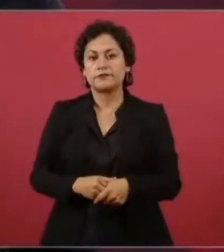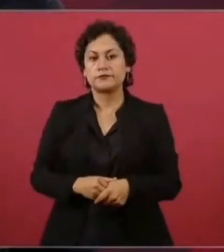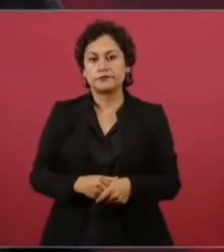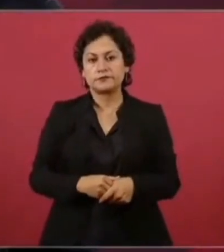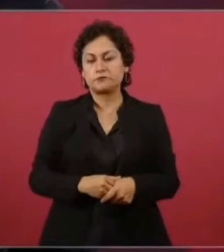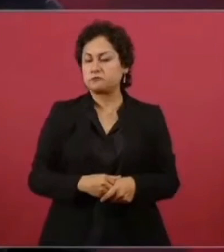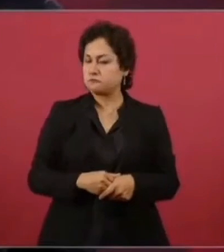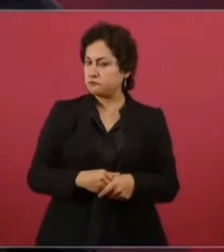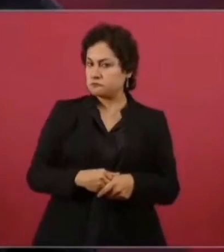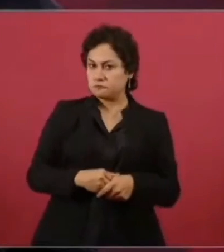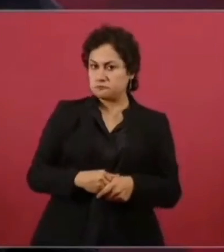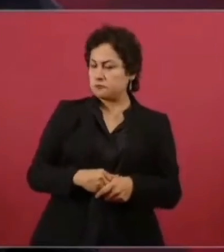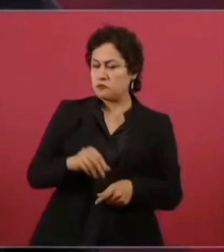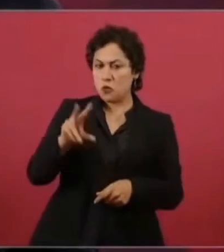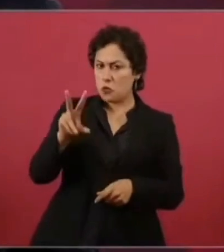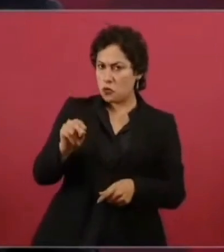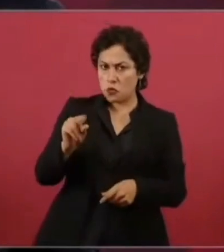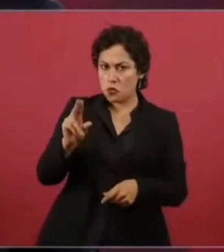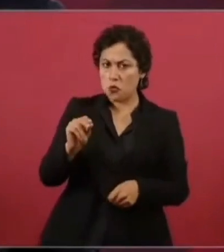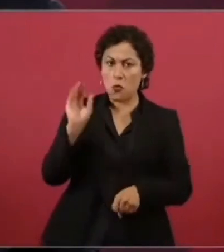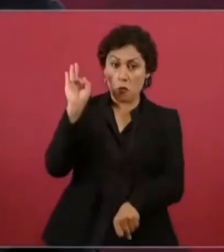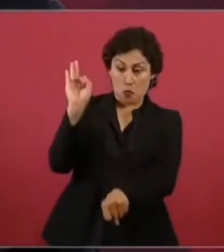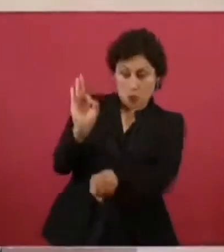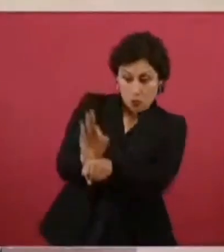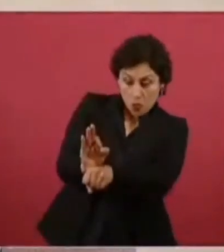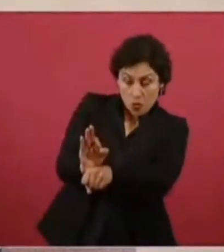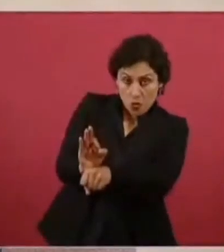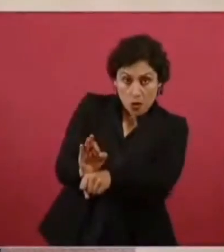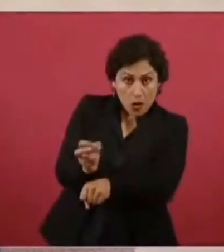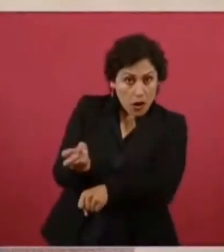el propósito de proteger a nadie,